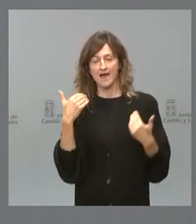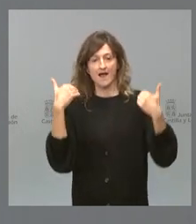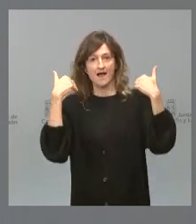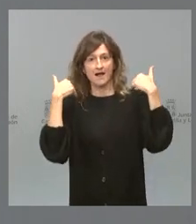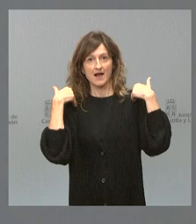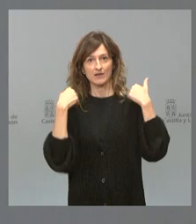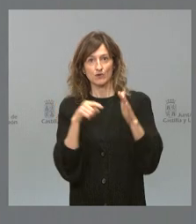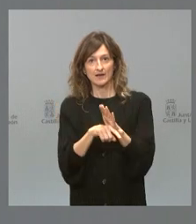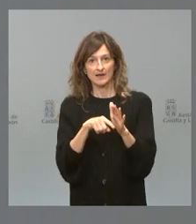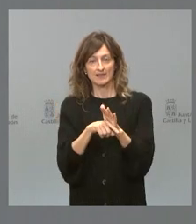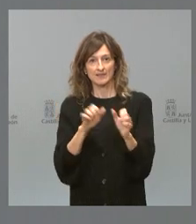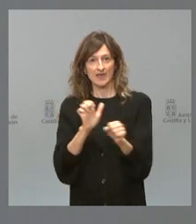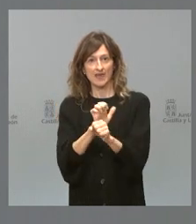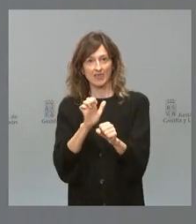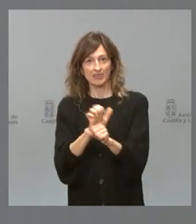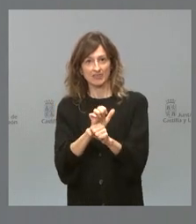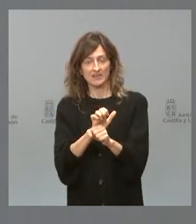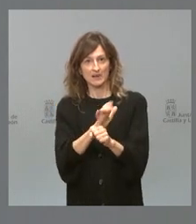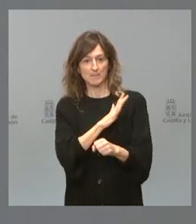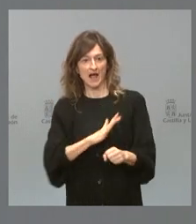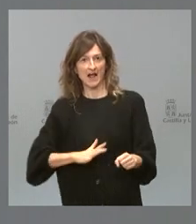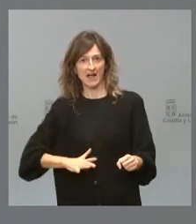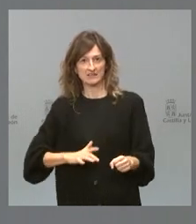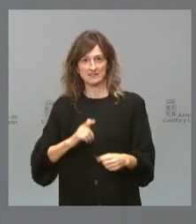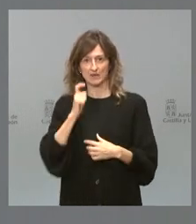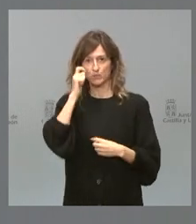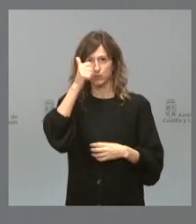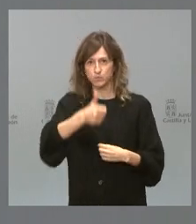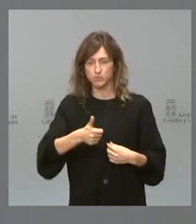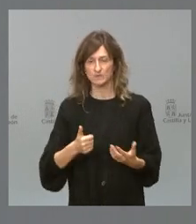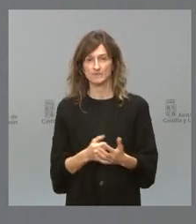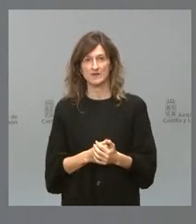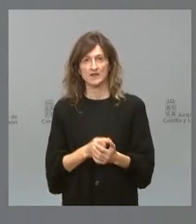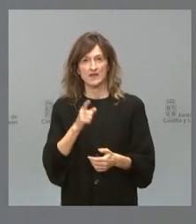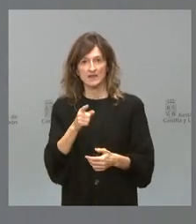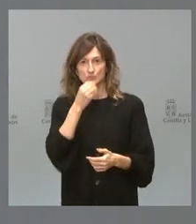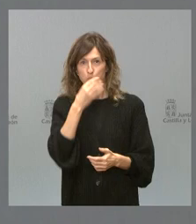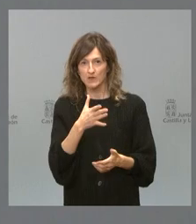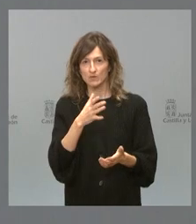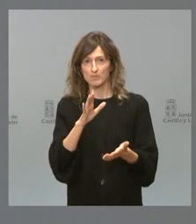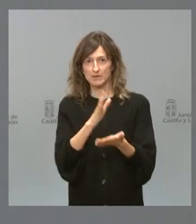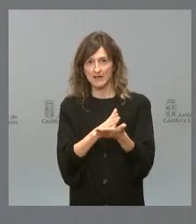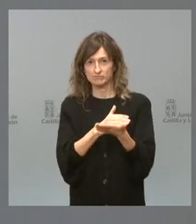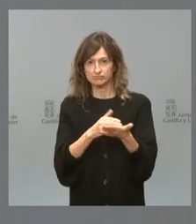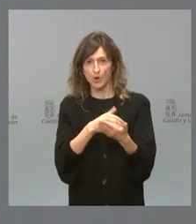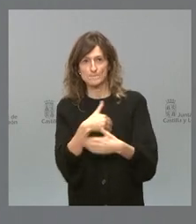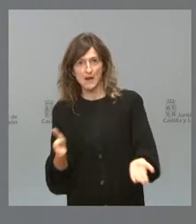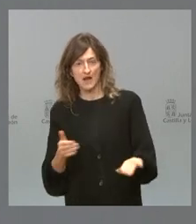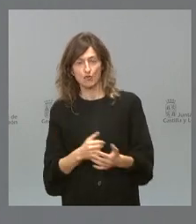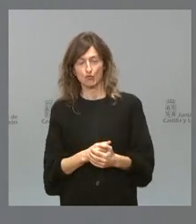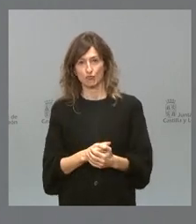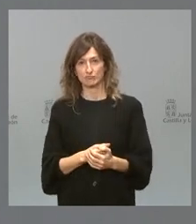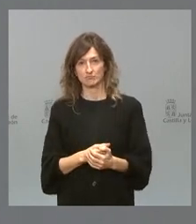el de gerente del de fila y ha estado vacante tanto tiempo y si eso es algo que es bueno para la comunidad o malo dado